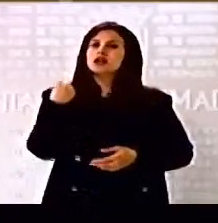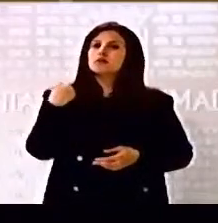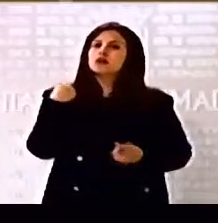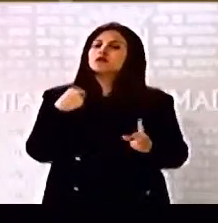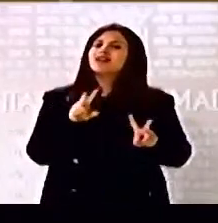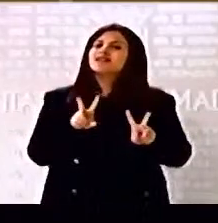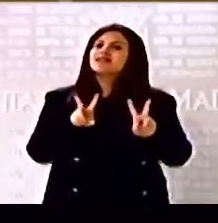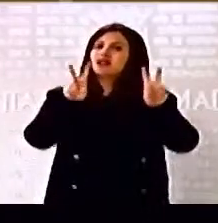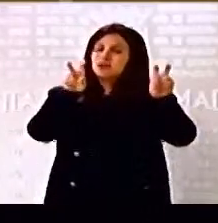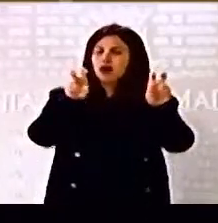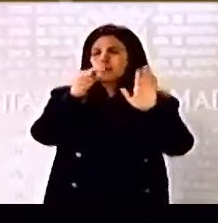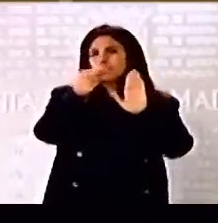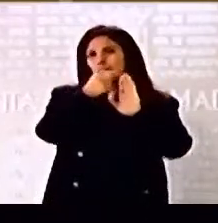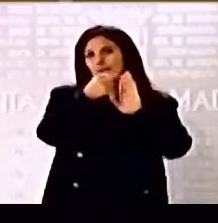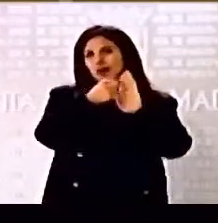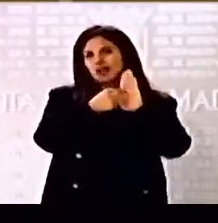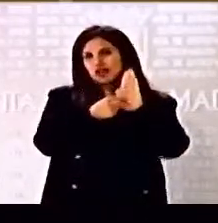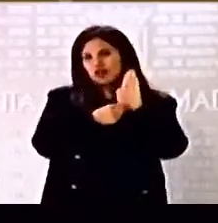medidas,